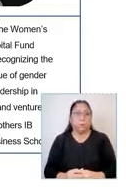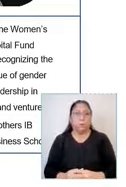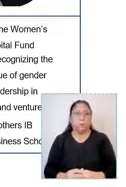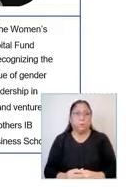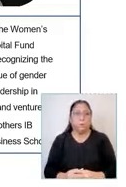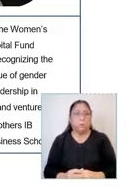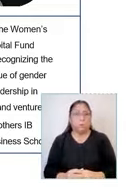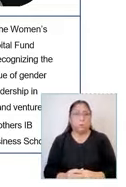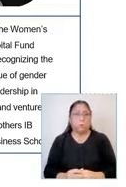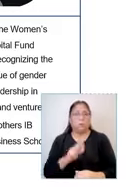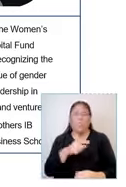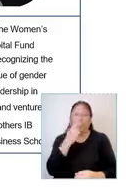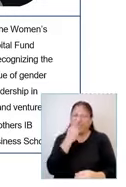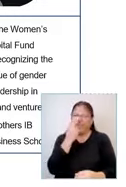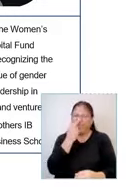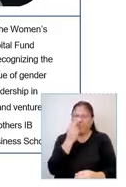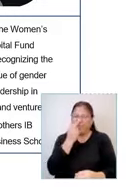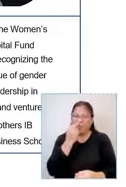gracioso